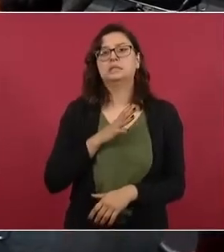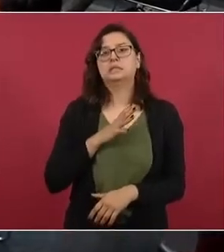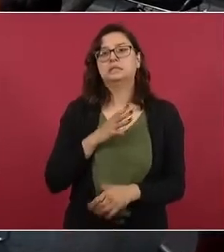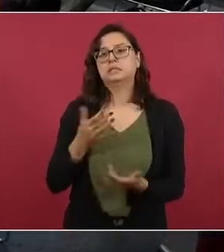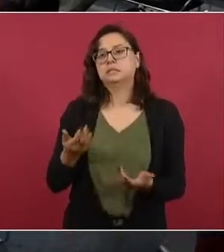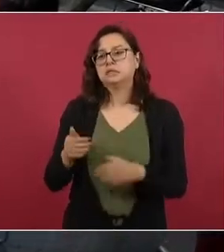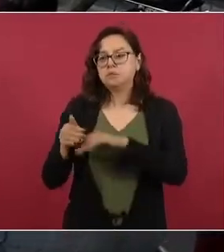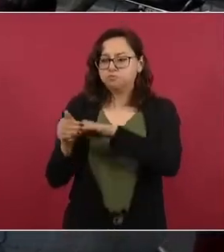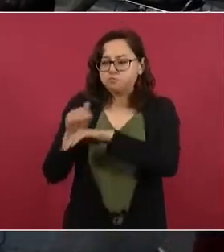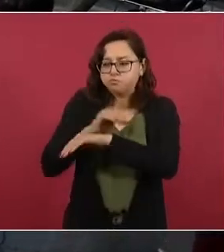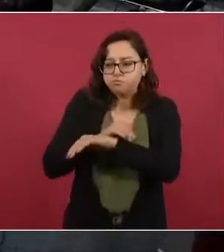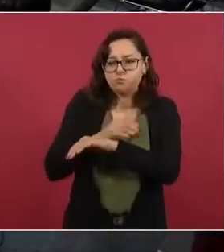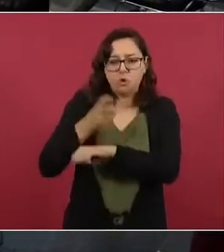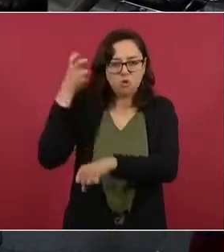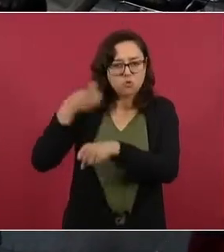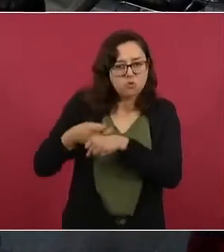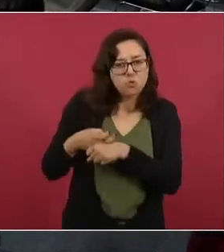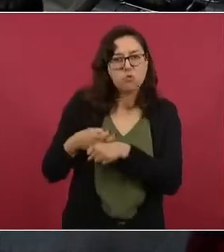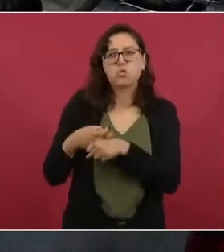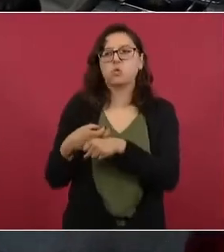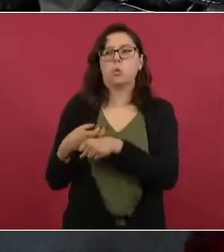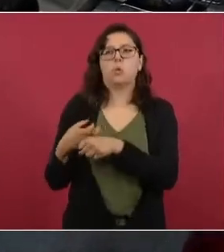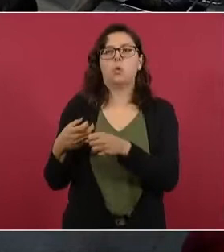jaguar, hay de todo